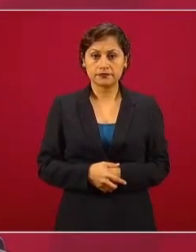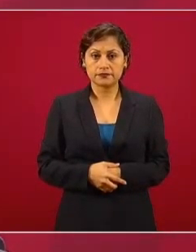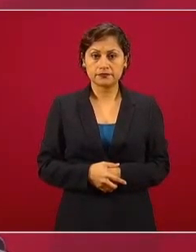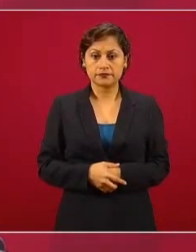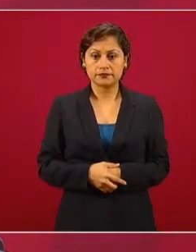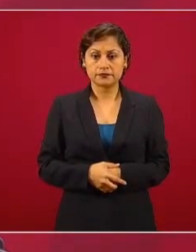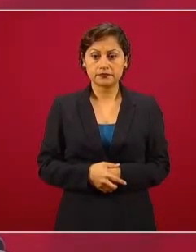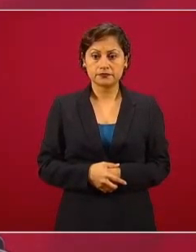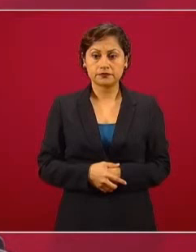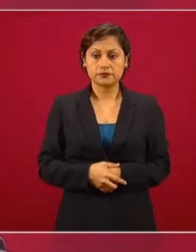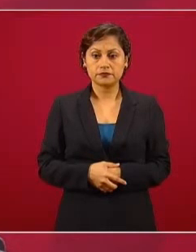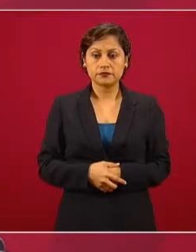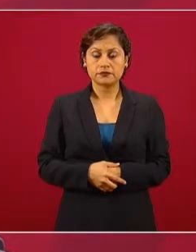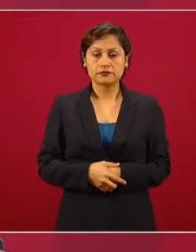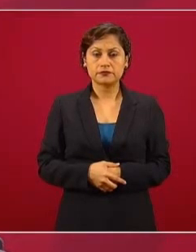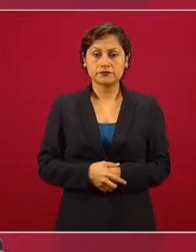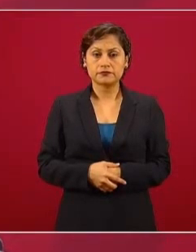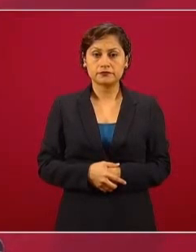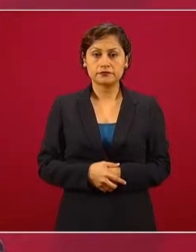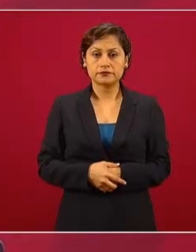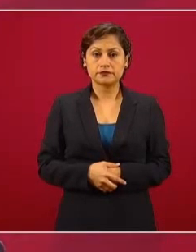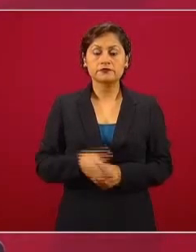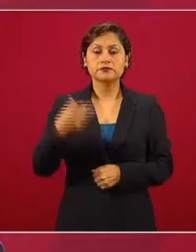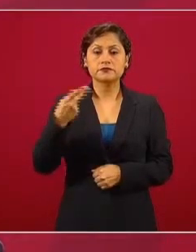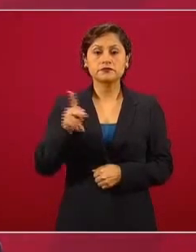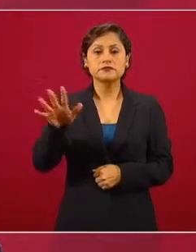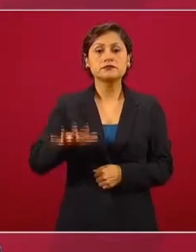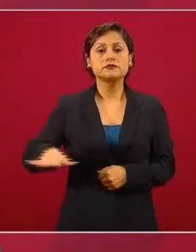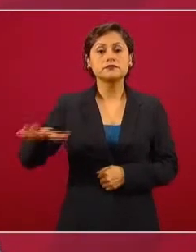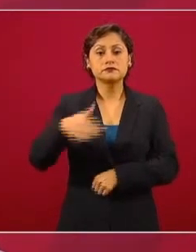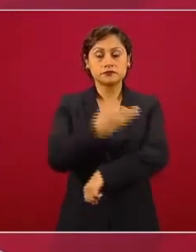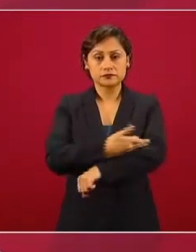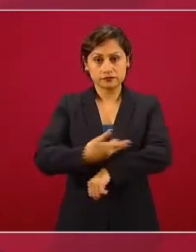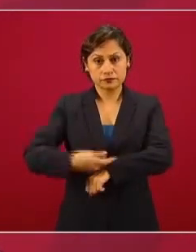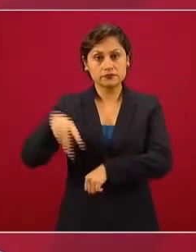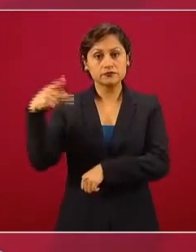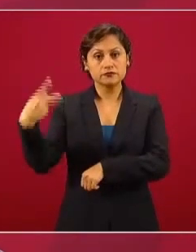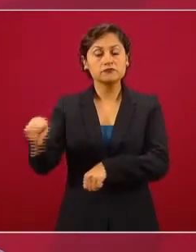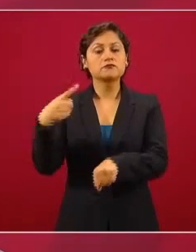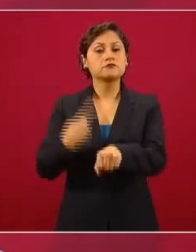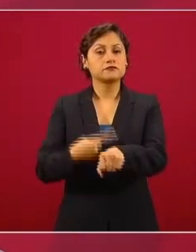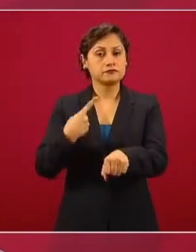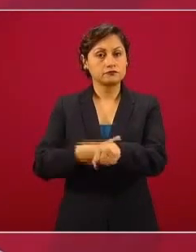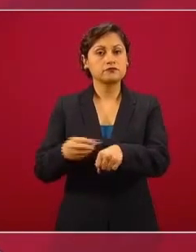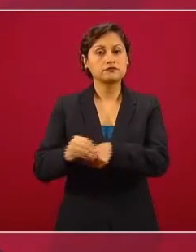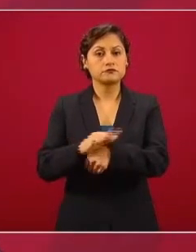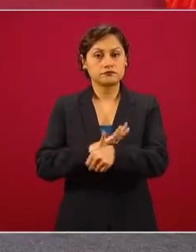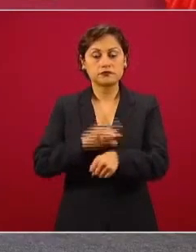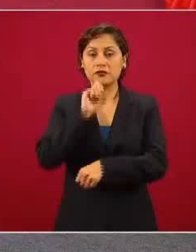la infección de la pandemia del virus,